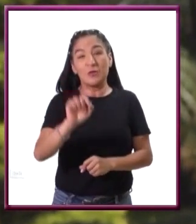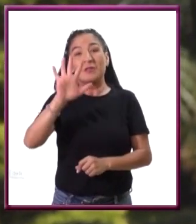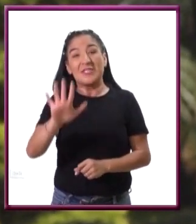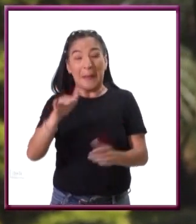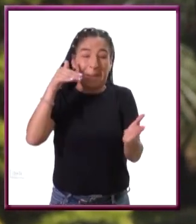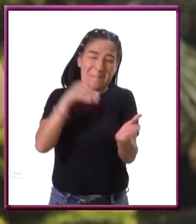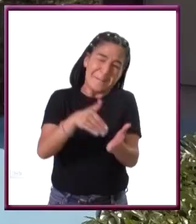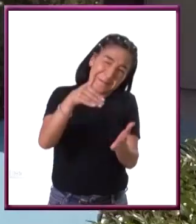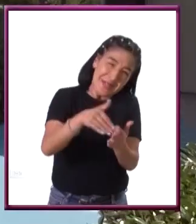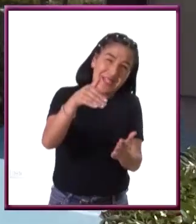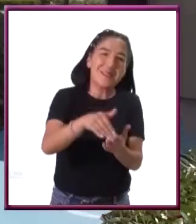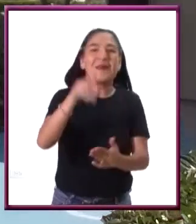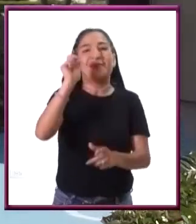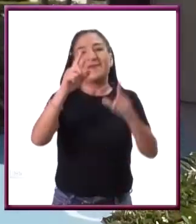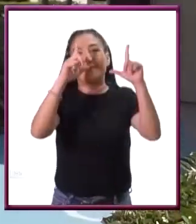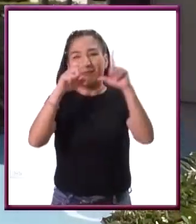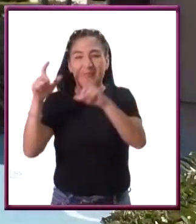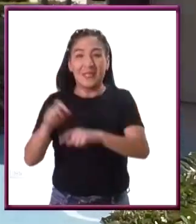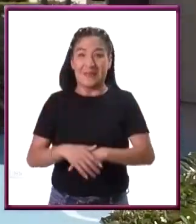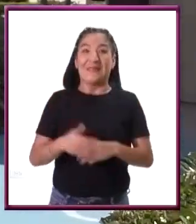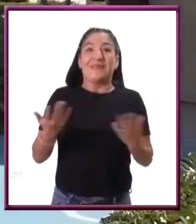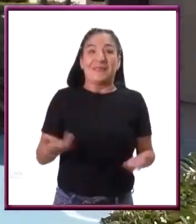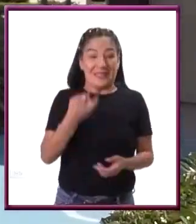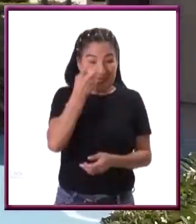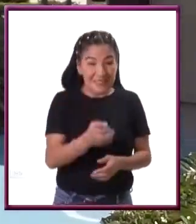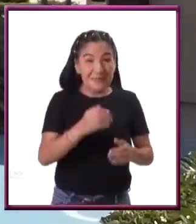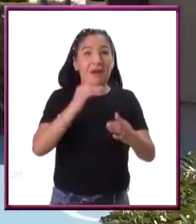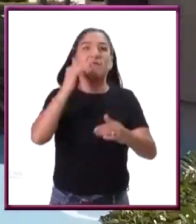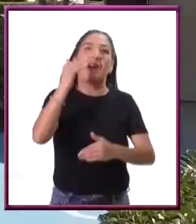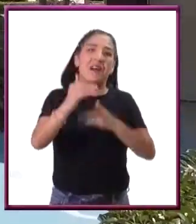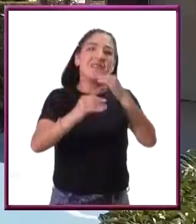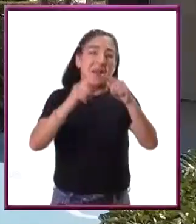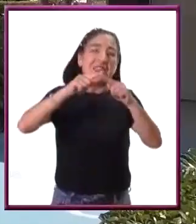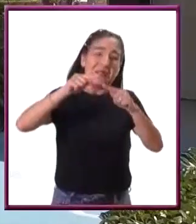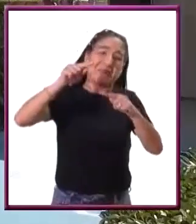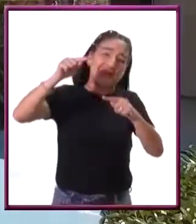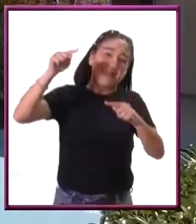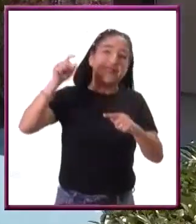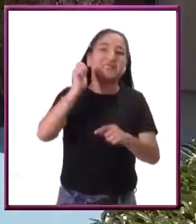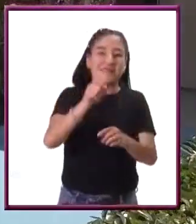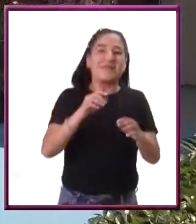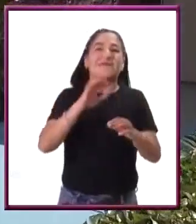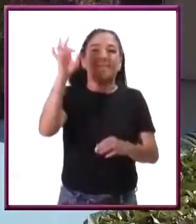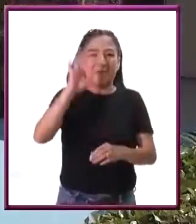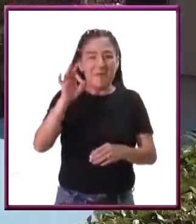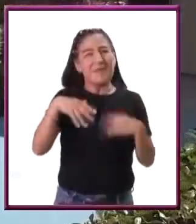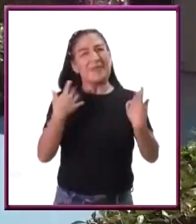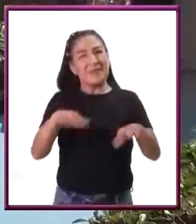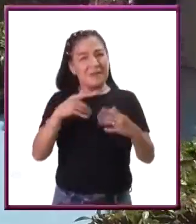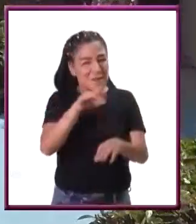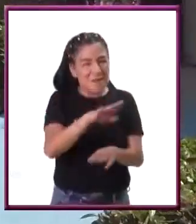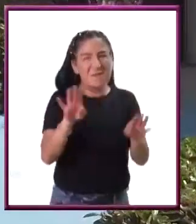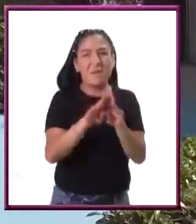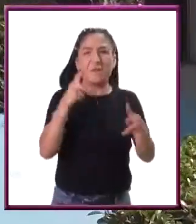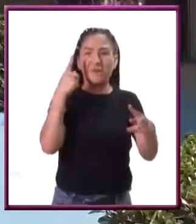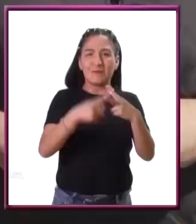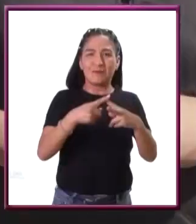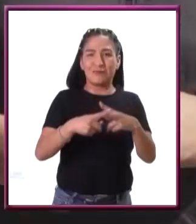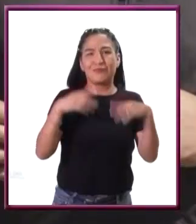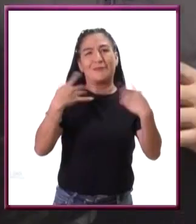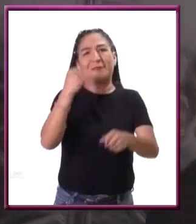de fotografías. Y esa cifra crece y crece exponencialmente. ¿Cómo han podido hacer esos cálculos? Suenan